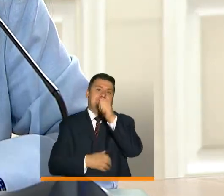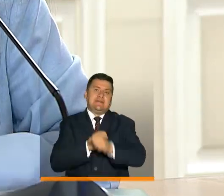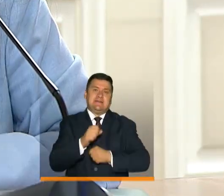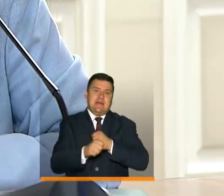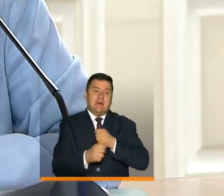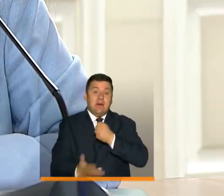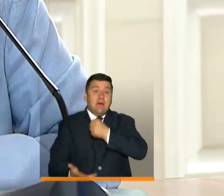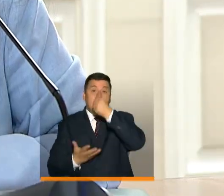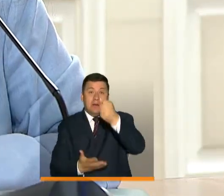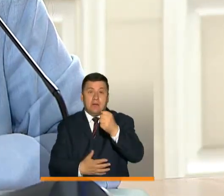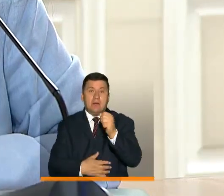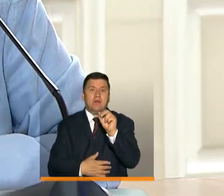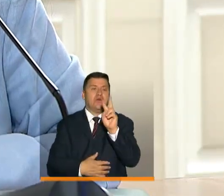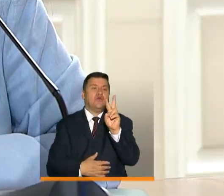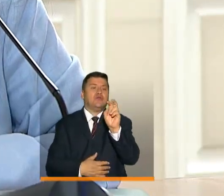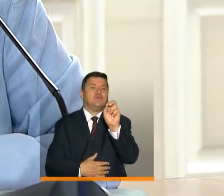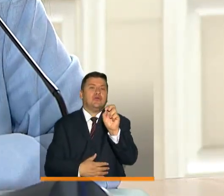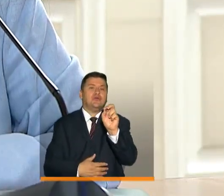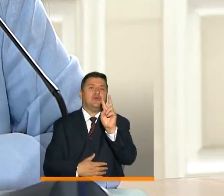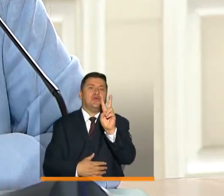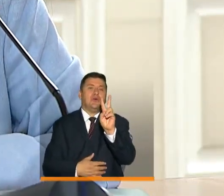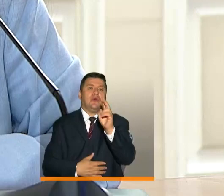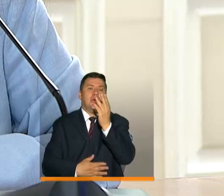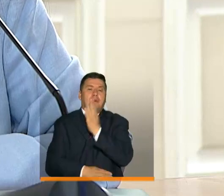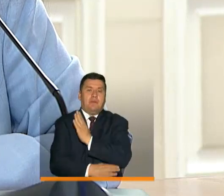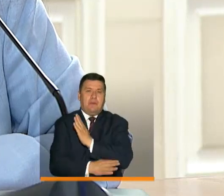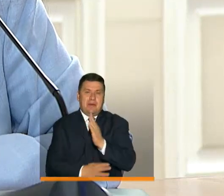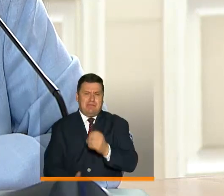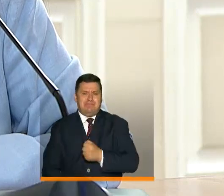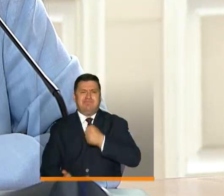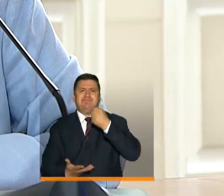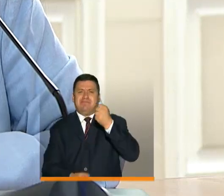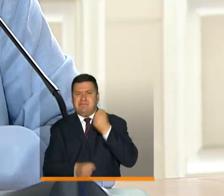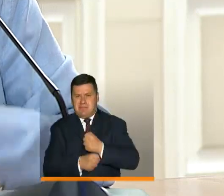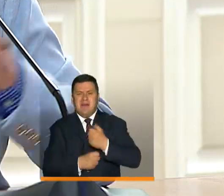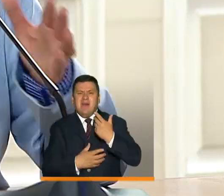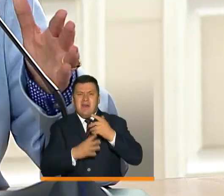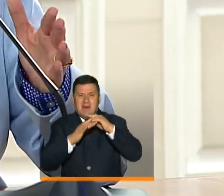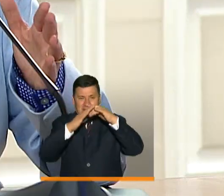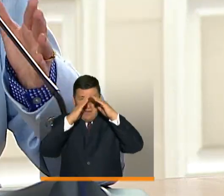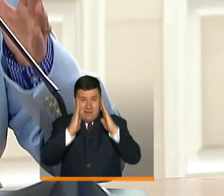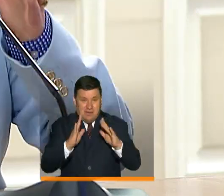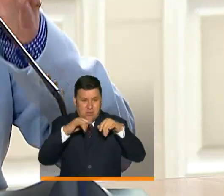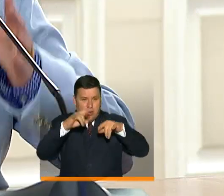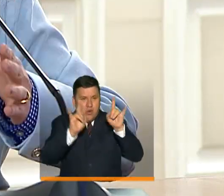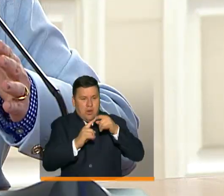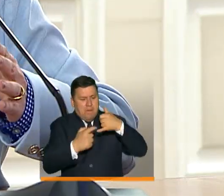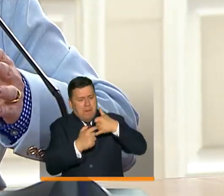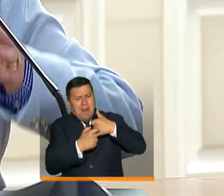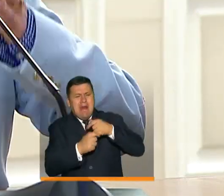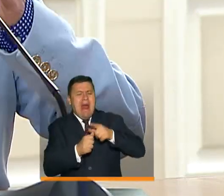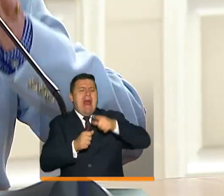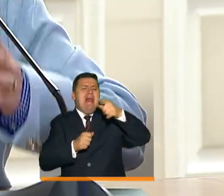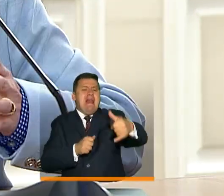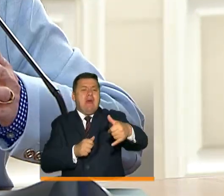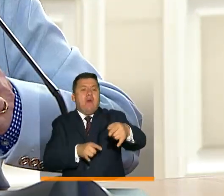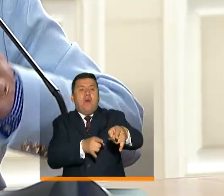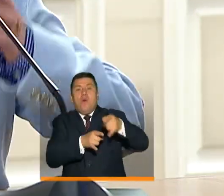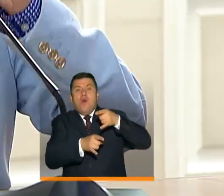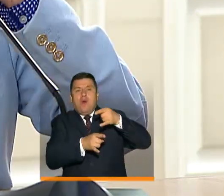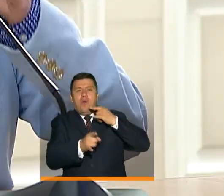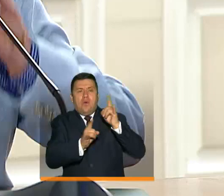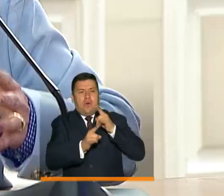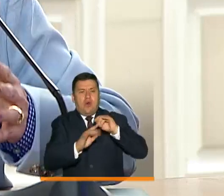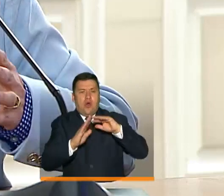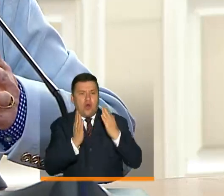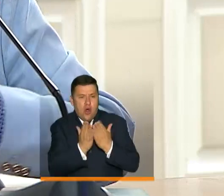cuya inversión es de 2.2 billones de pesos, donde vamos a llegar a las zonas rurales, a esos colegios,